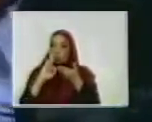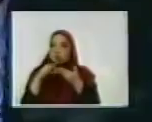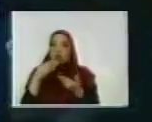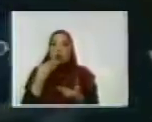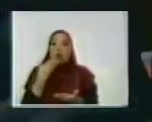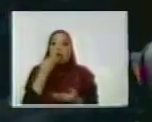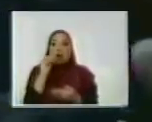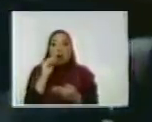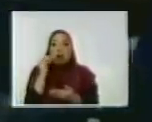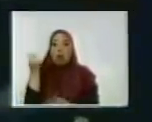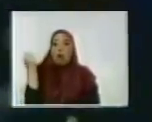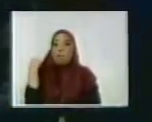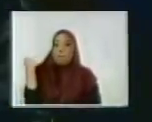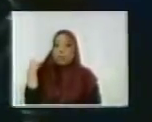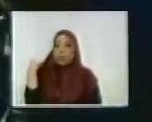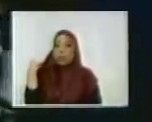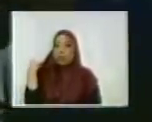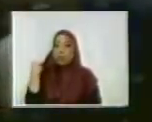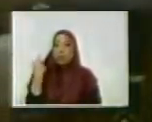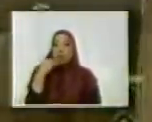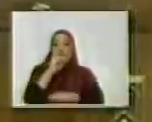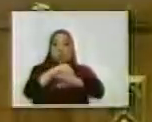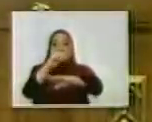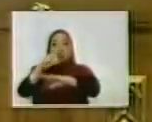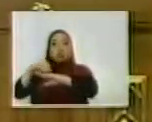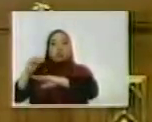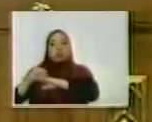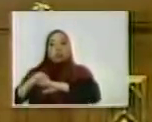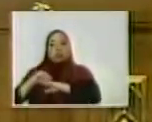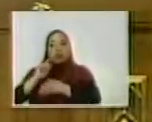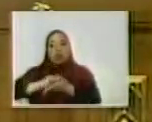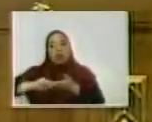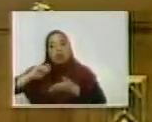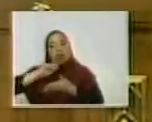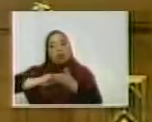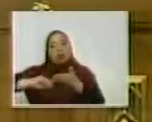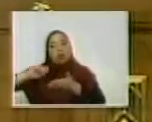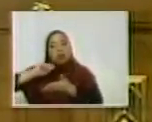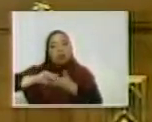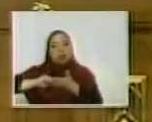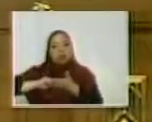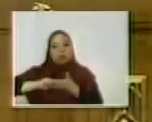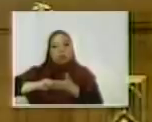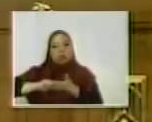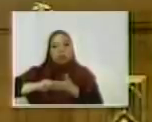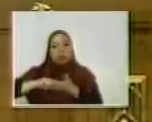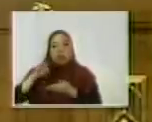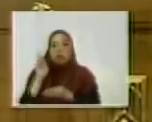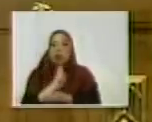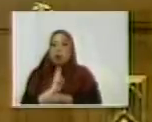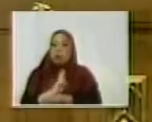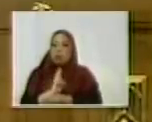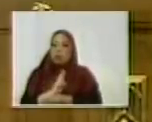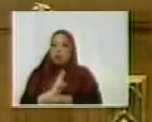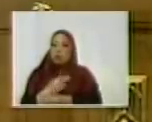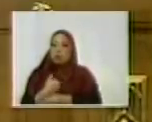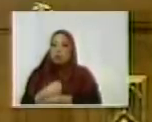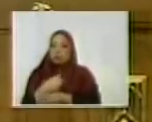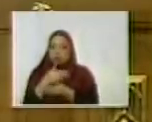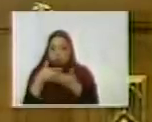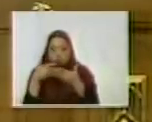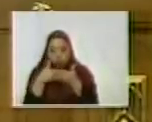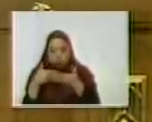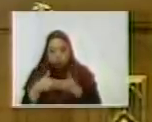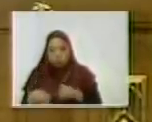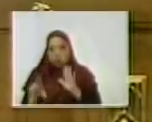pues, a esta constituyente, escribamos de manera inédita las líneas de la